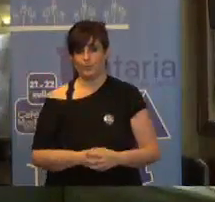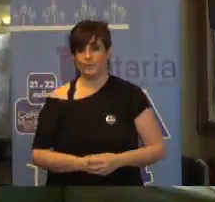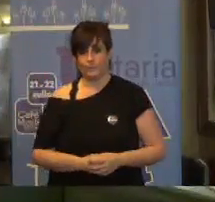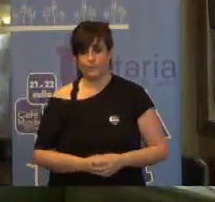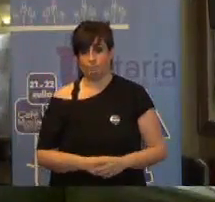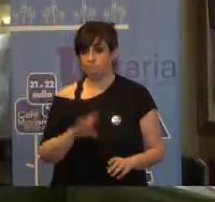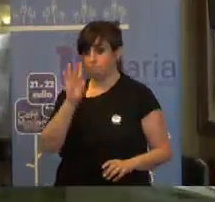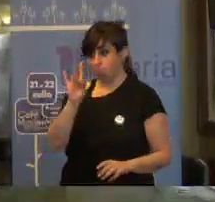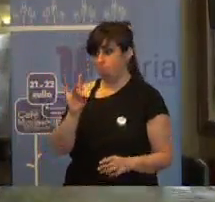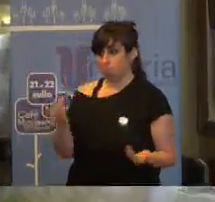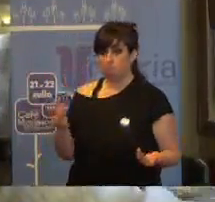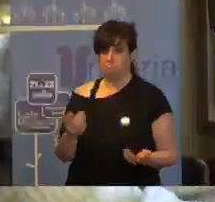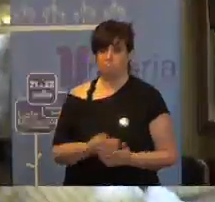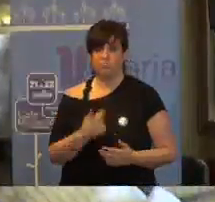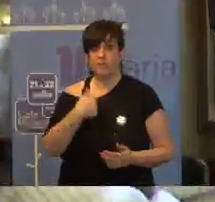Sí, eu creo que nesa